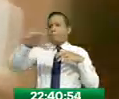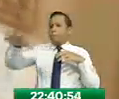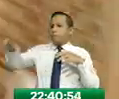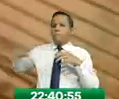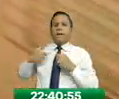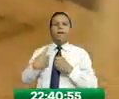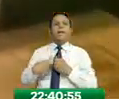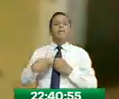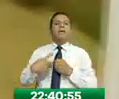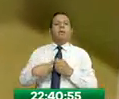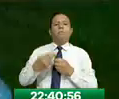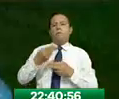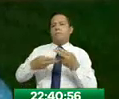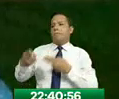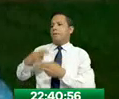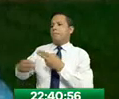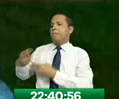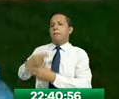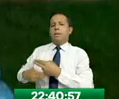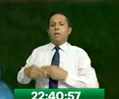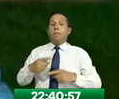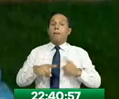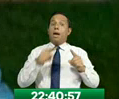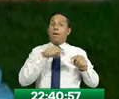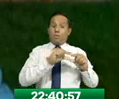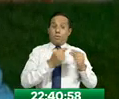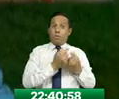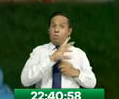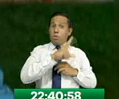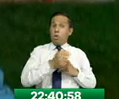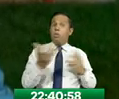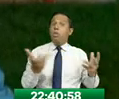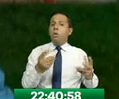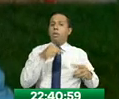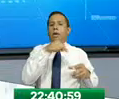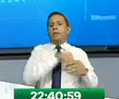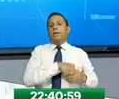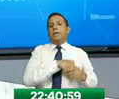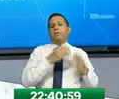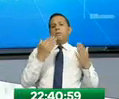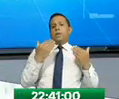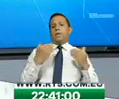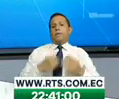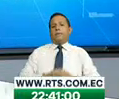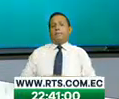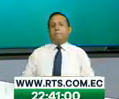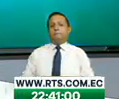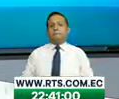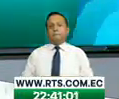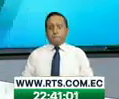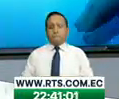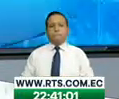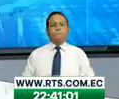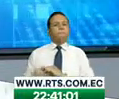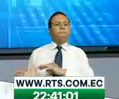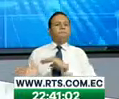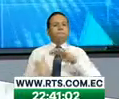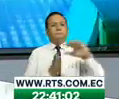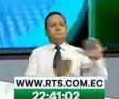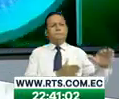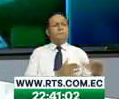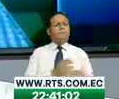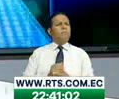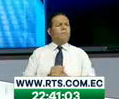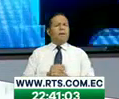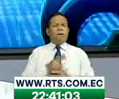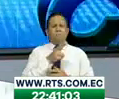desde la ciudad de Guayaquil. En Quito informó Iván Casamen. El cometimiento de una serie de asesinatos